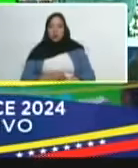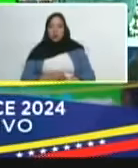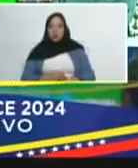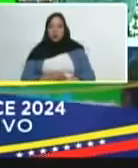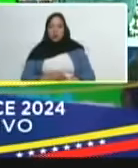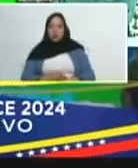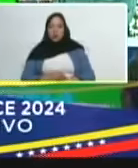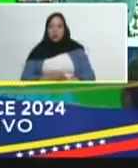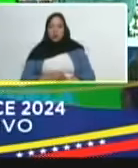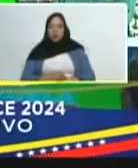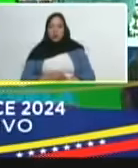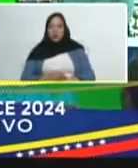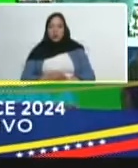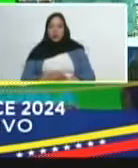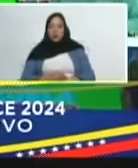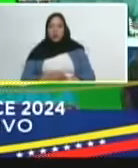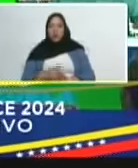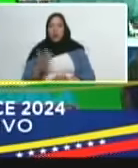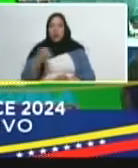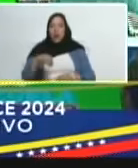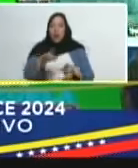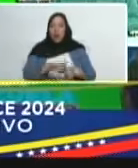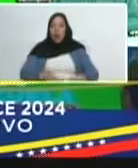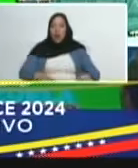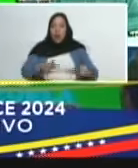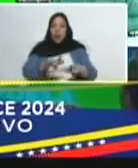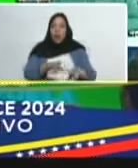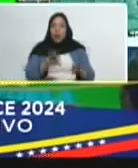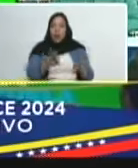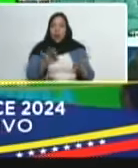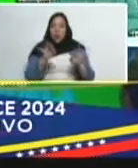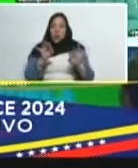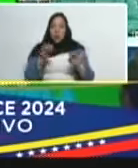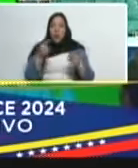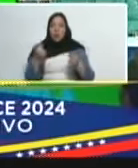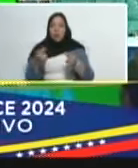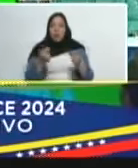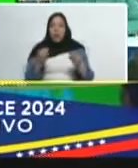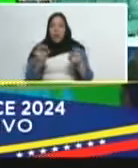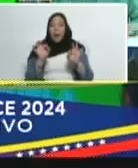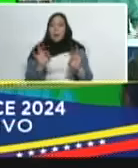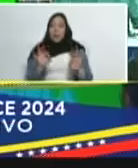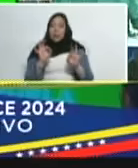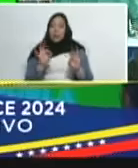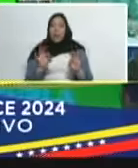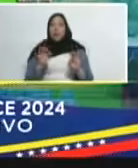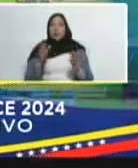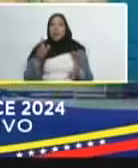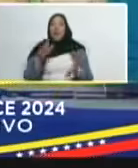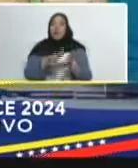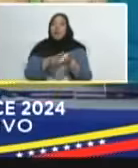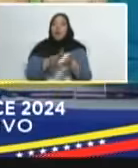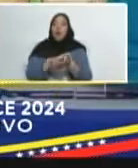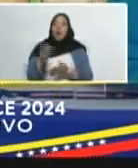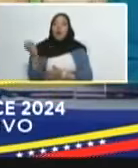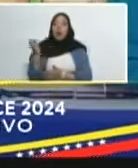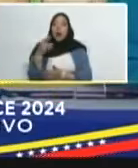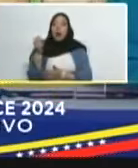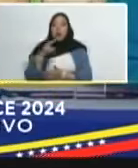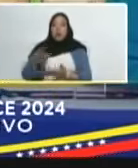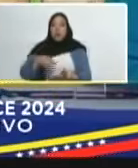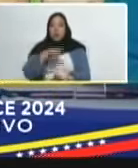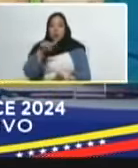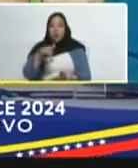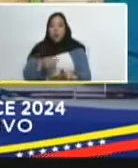la ley de zonas económicas especiales aprobada por la Asamblea Nacional de la zona económica